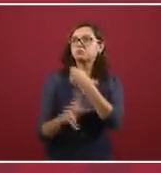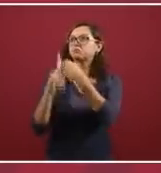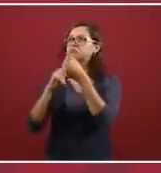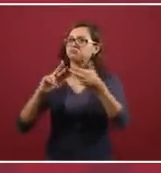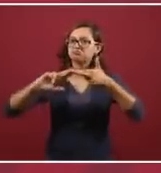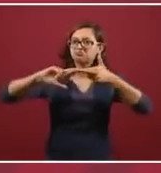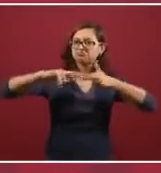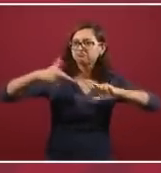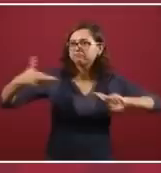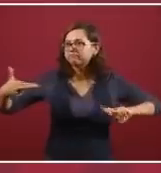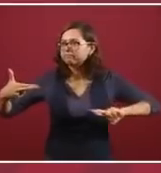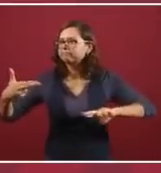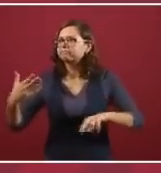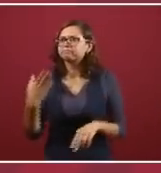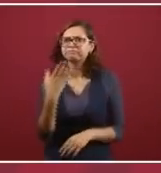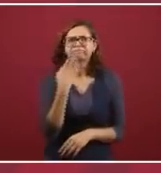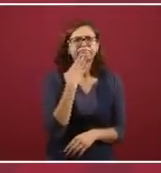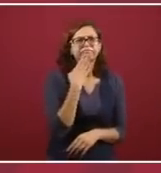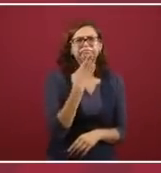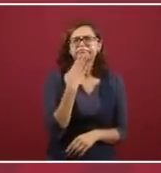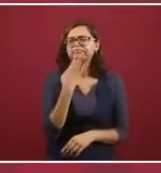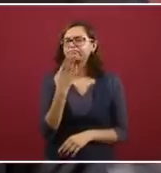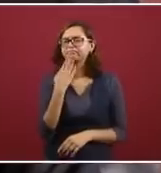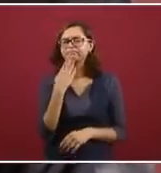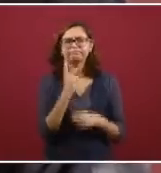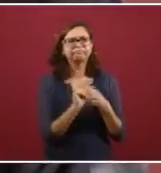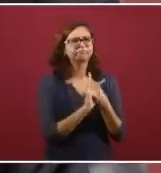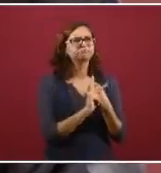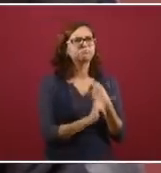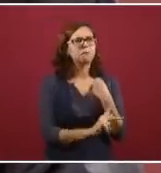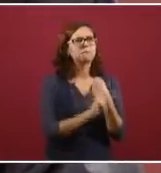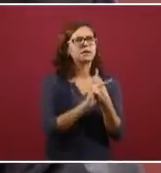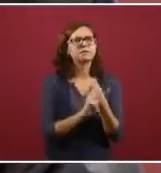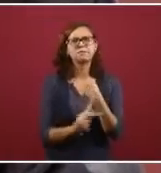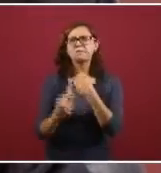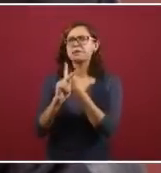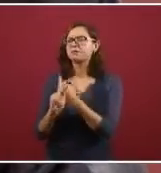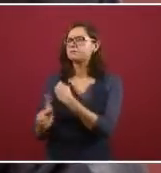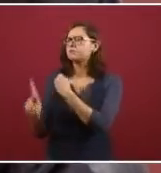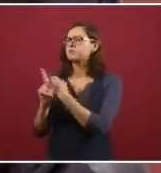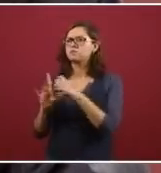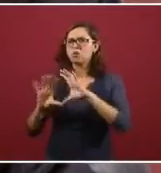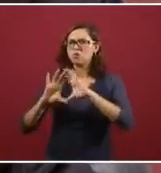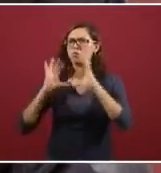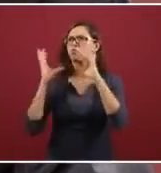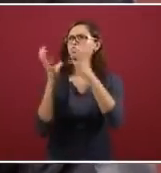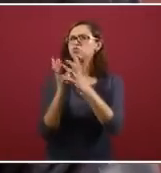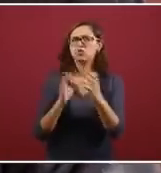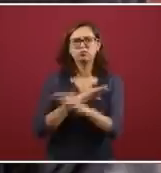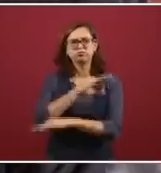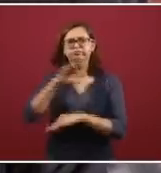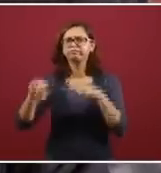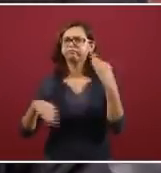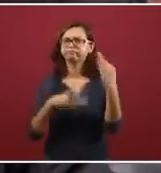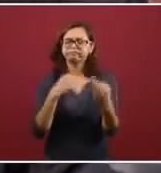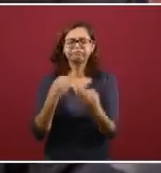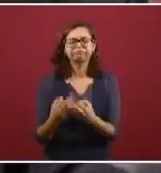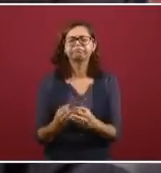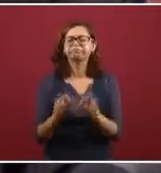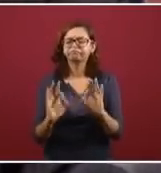son buenas con todos los países, con todos los pueblos del mundo. Tenemos muy